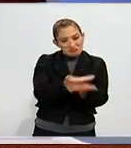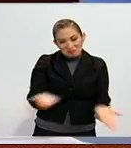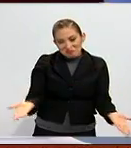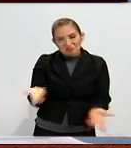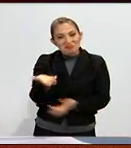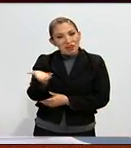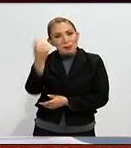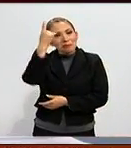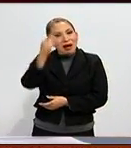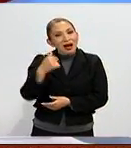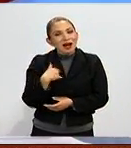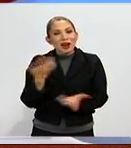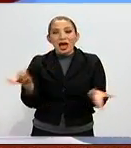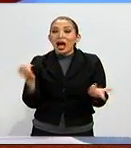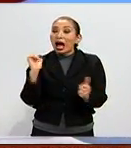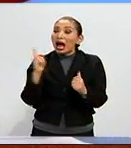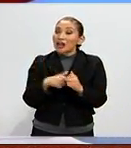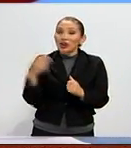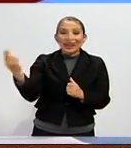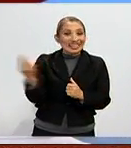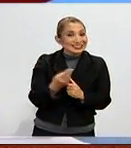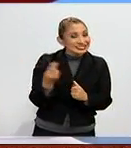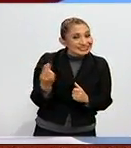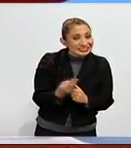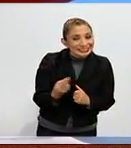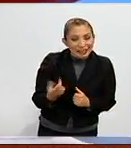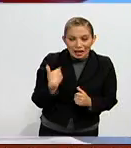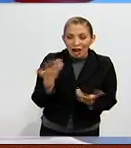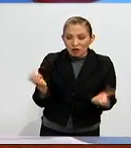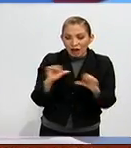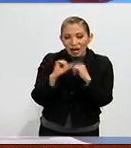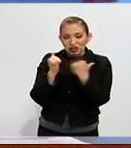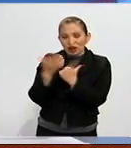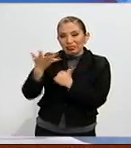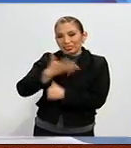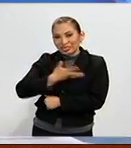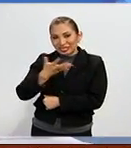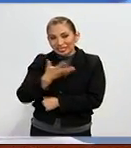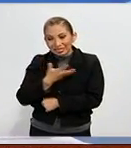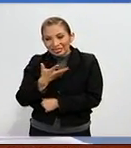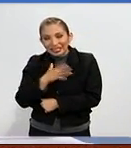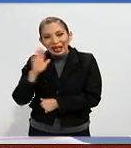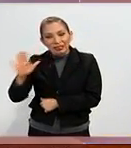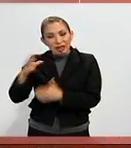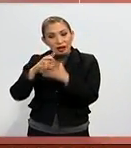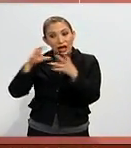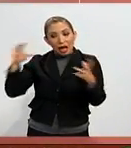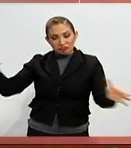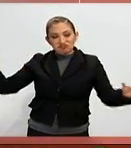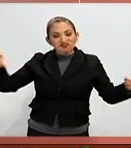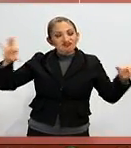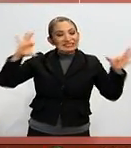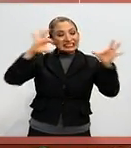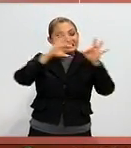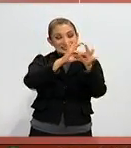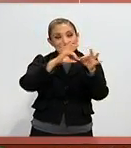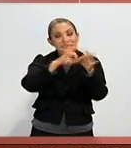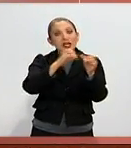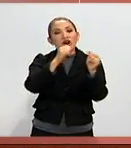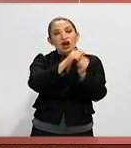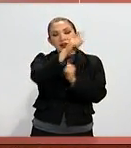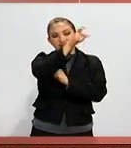disposición para lo que necesiten. Es una asociación que tiene grandes lazos también